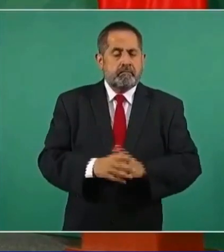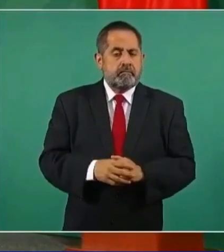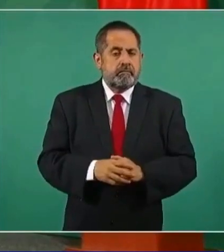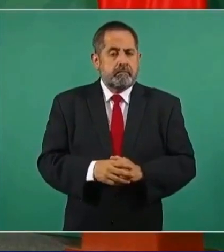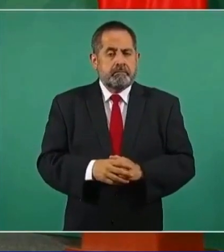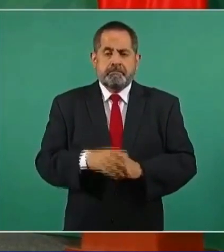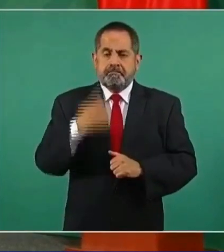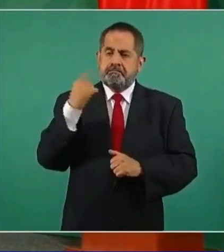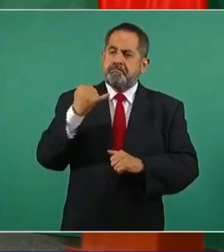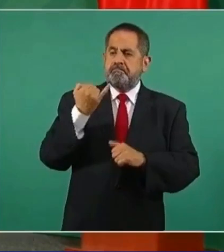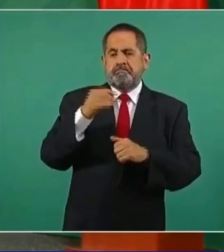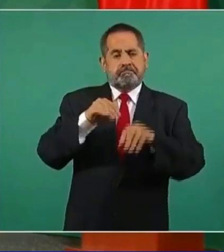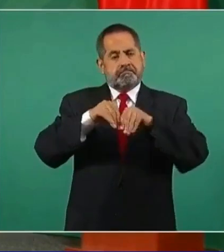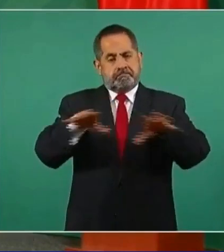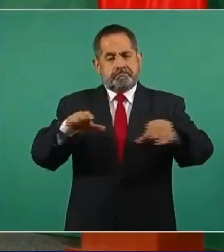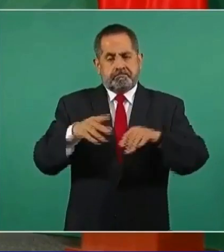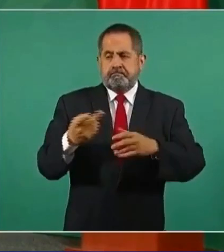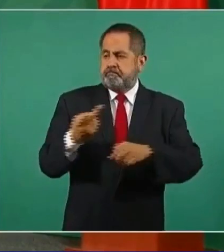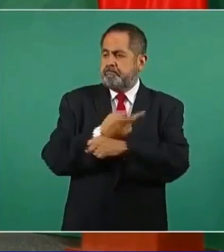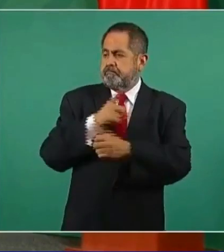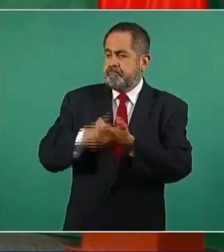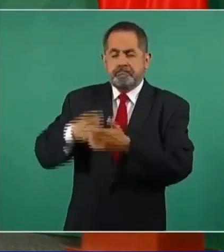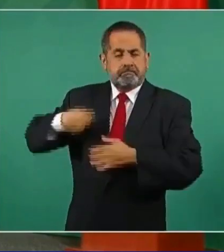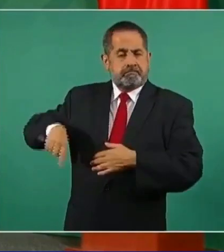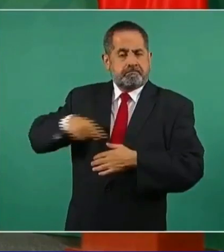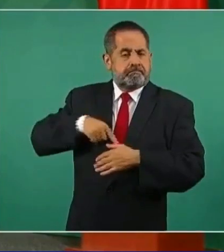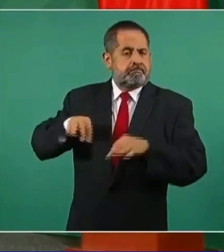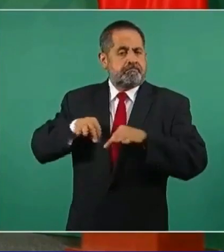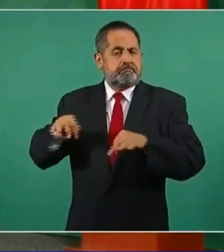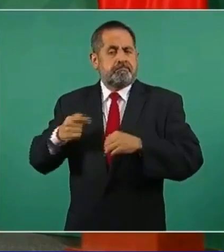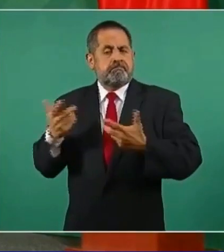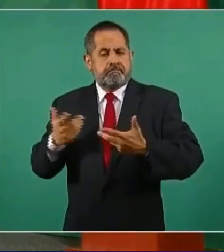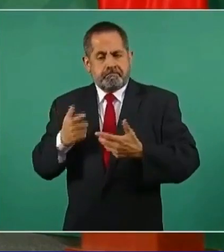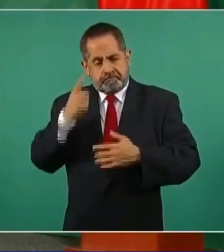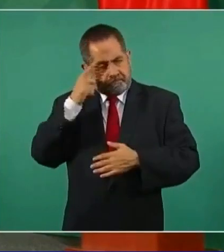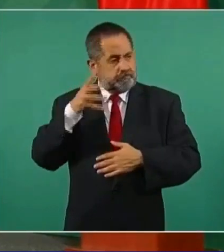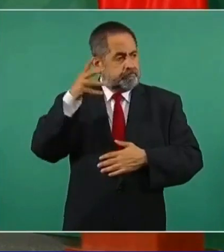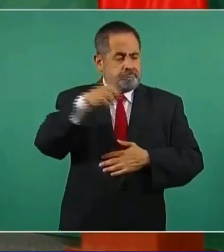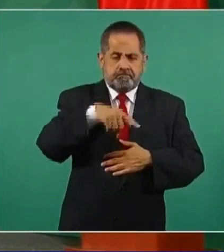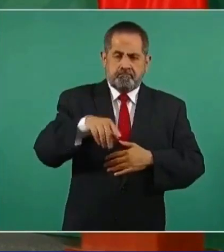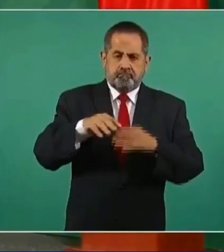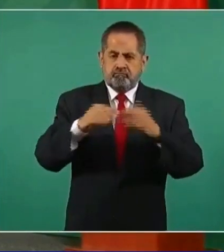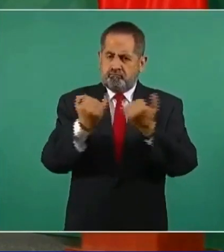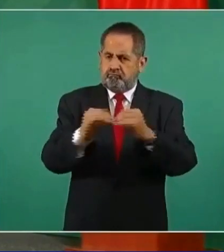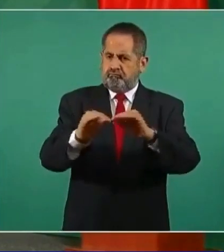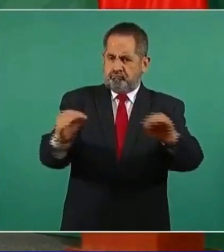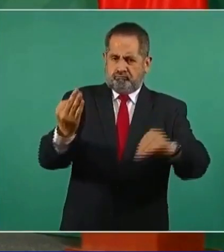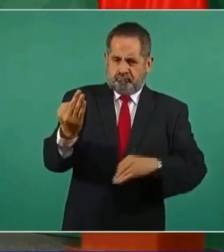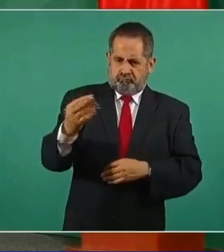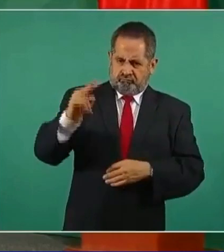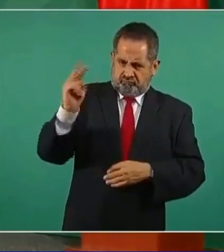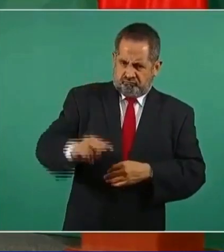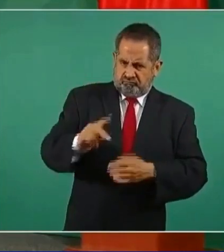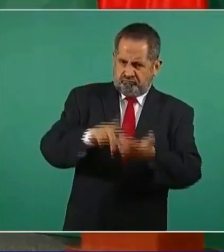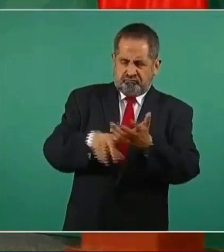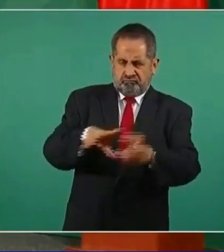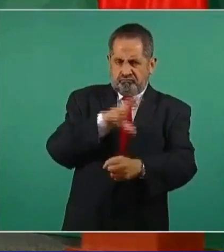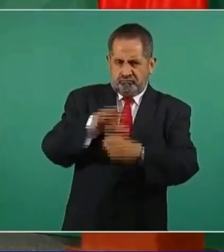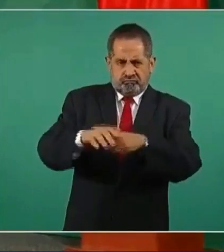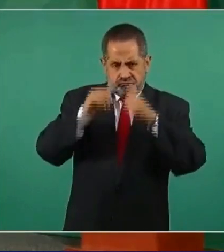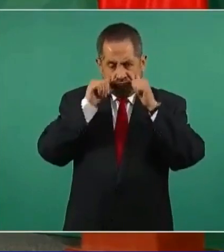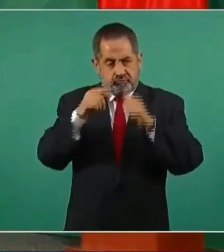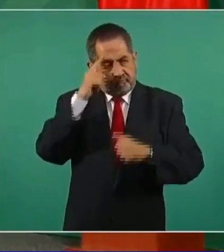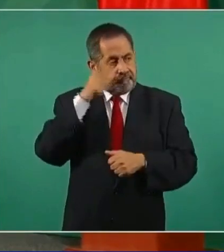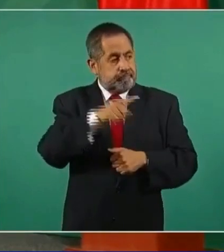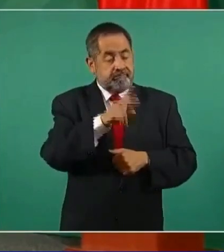y informar el trabajo que estamos haciendo para promover la igualdad sustantiva, prevenir y atender la violencia contra